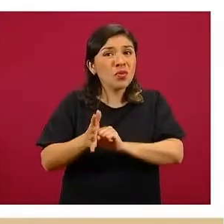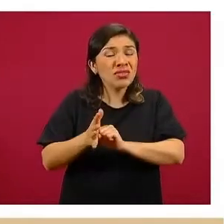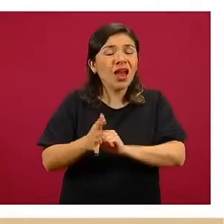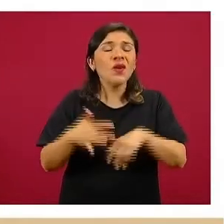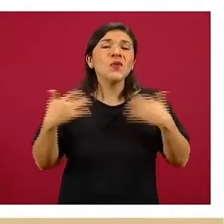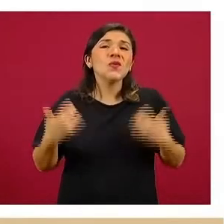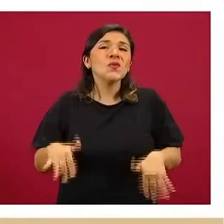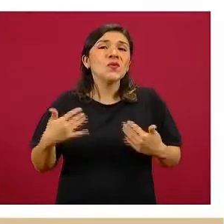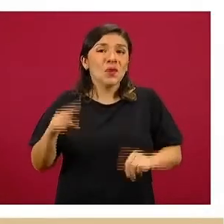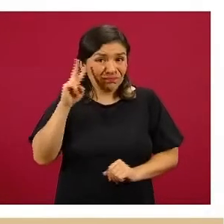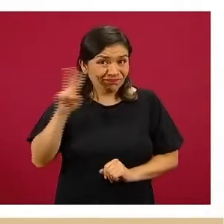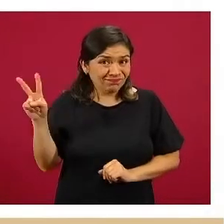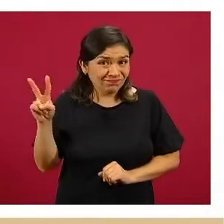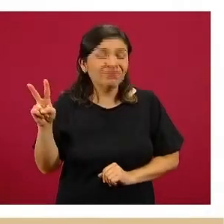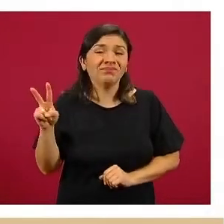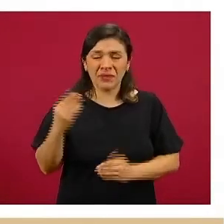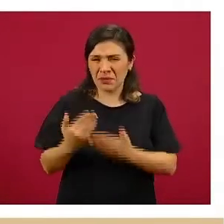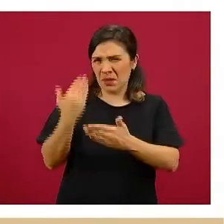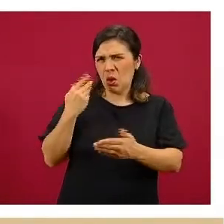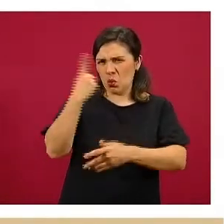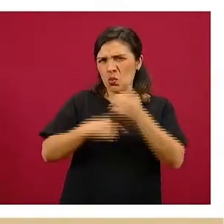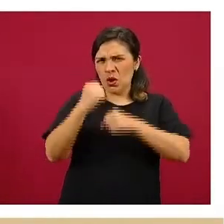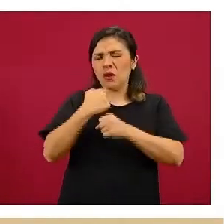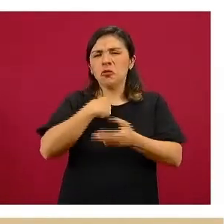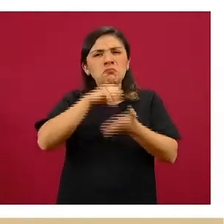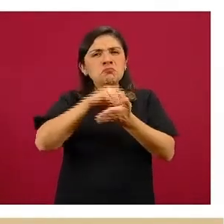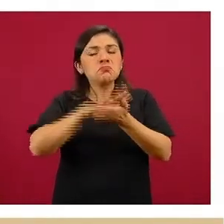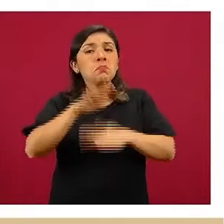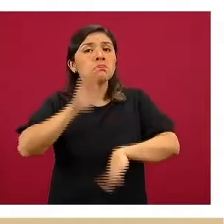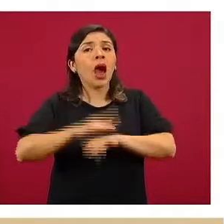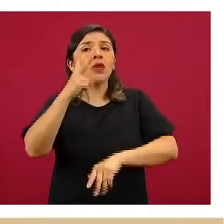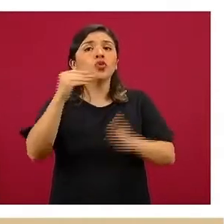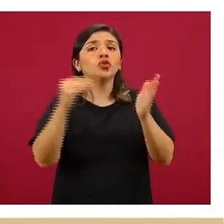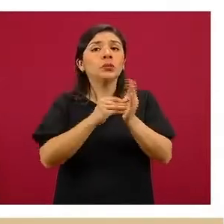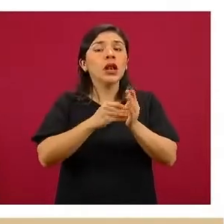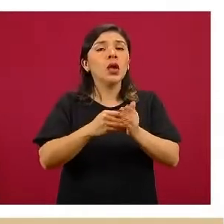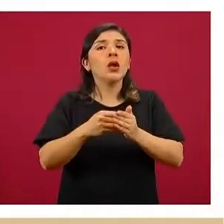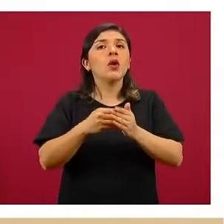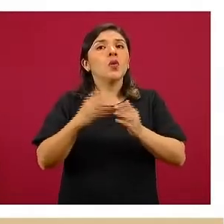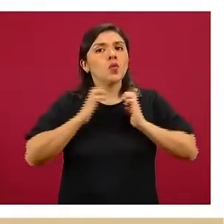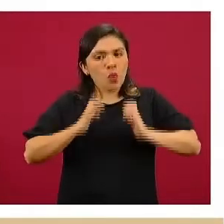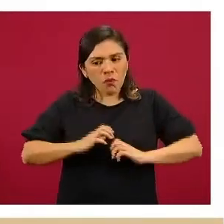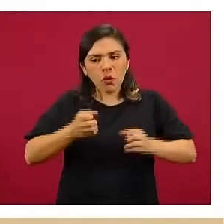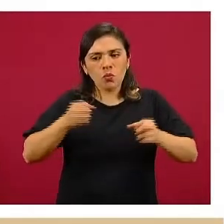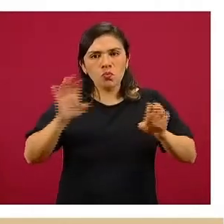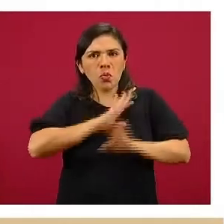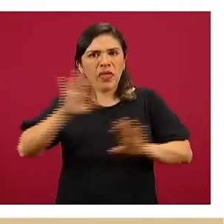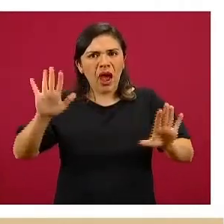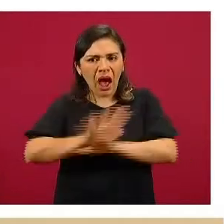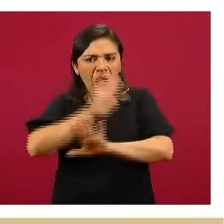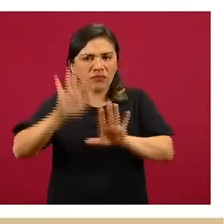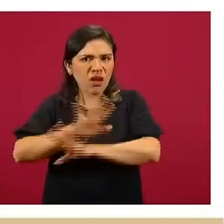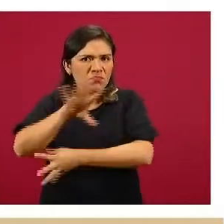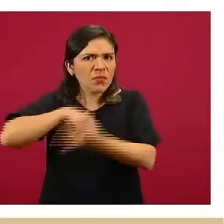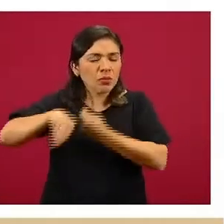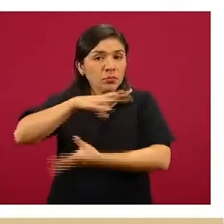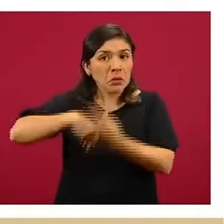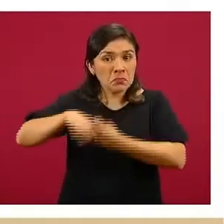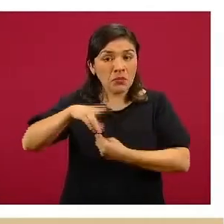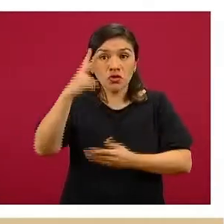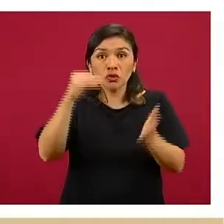nacional. Insisto, el año pasado registramos más de 2.000 donaciones de órganos y tejidos